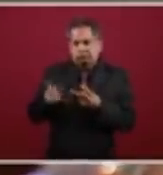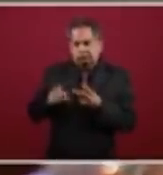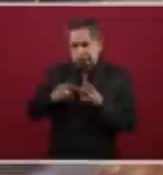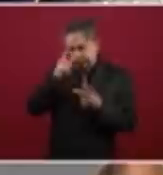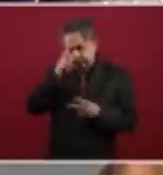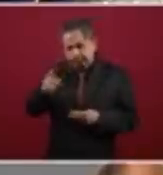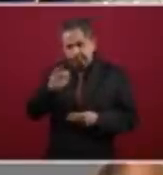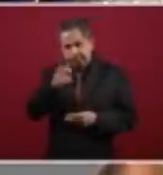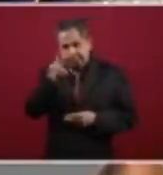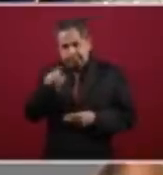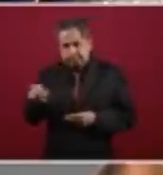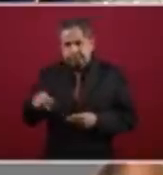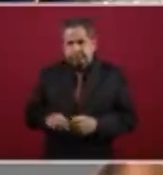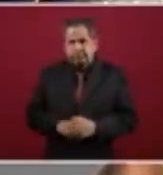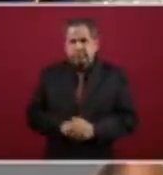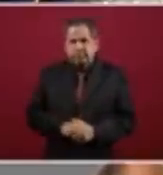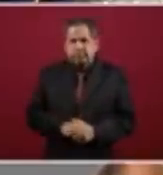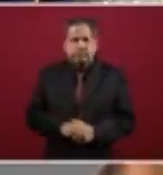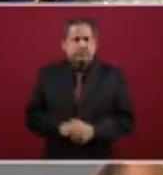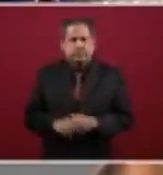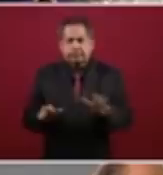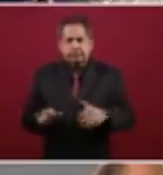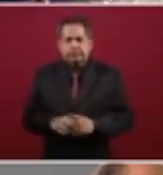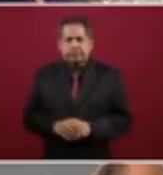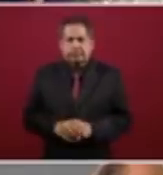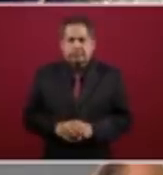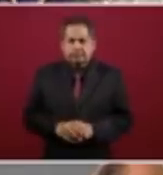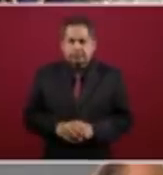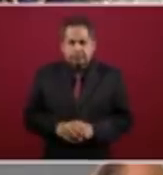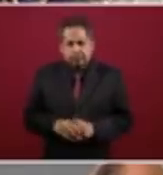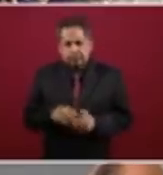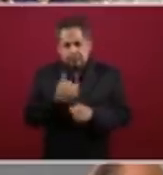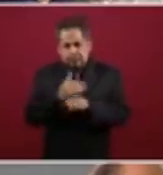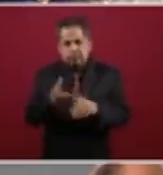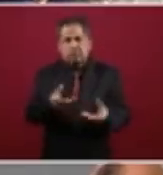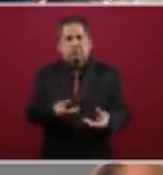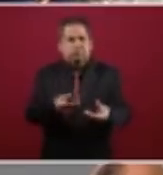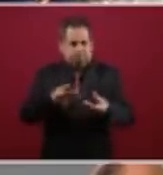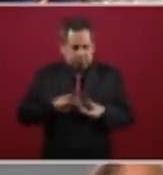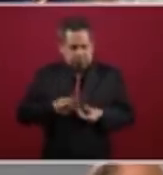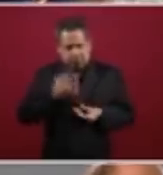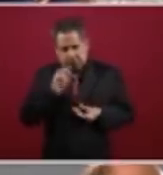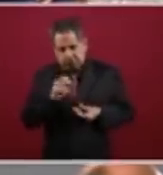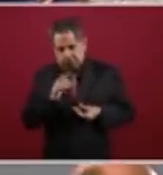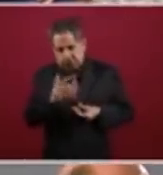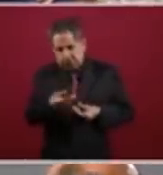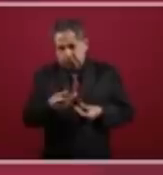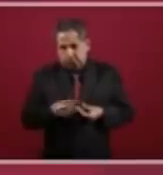para la doctora, por favor. Sí, gracias. Acerca de esto, recogemos la denuncia y